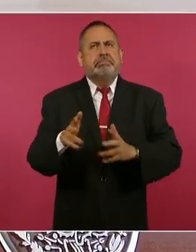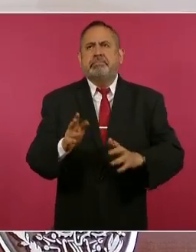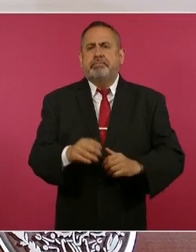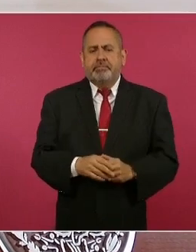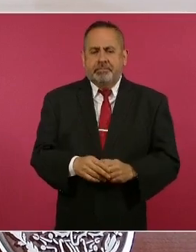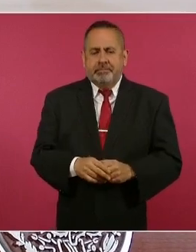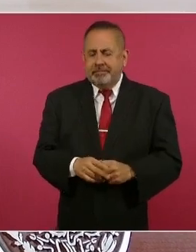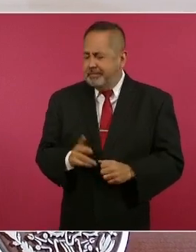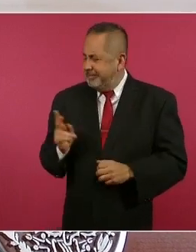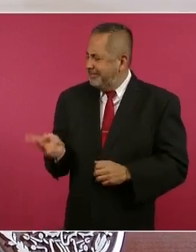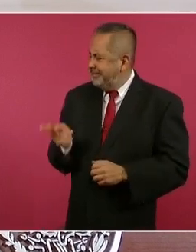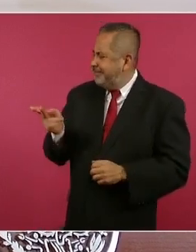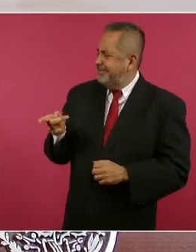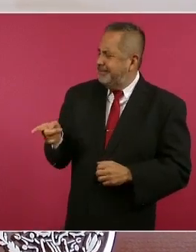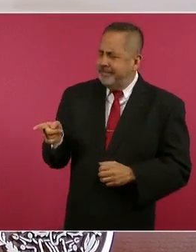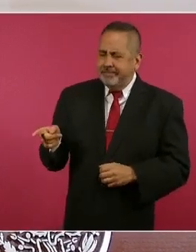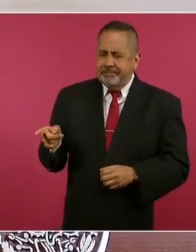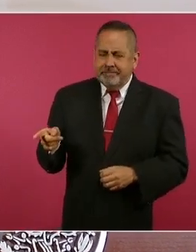Pregúntale